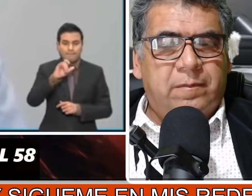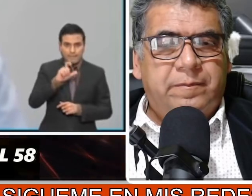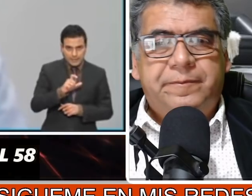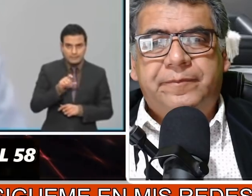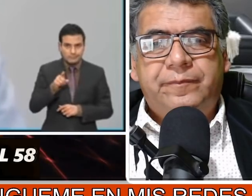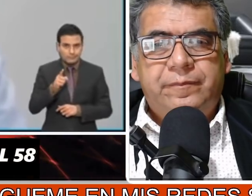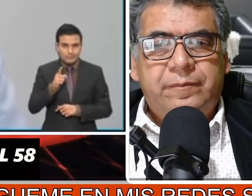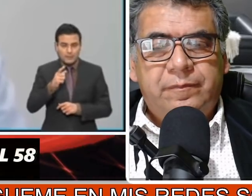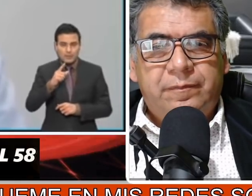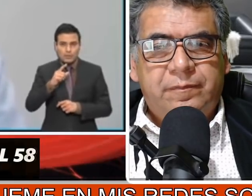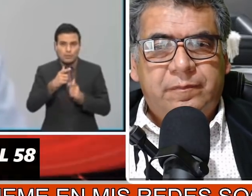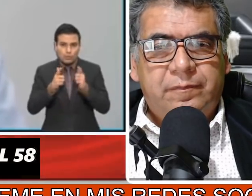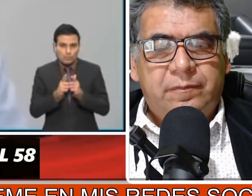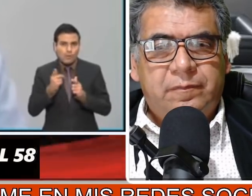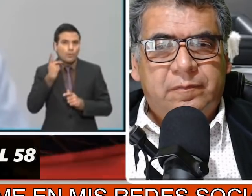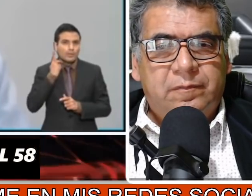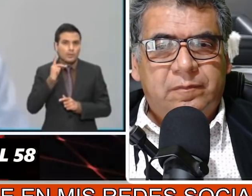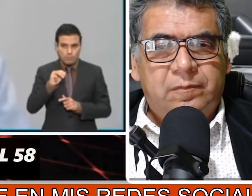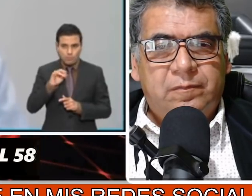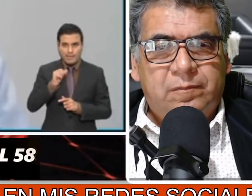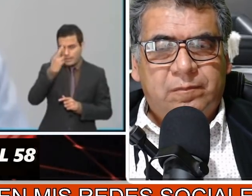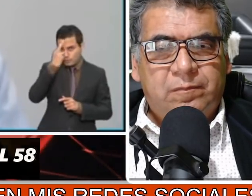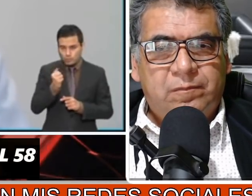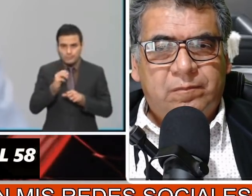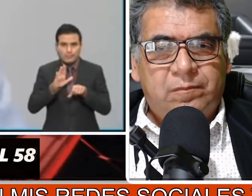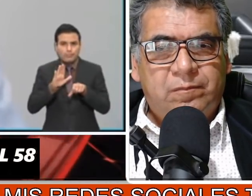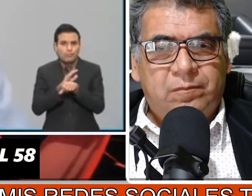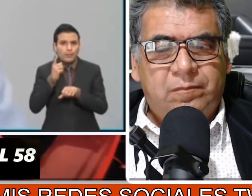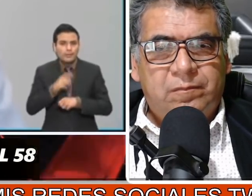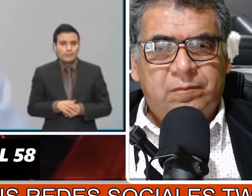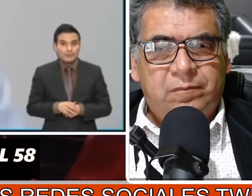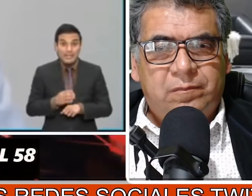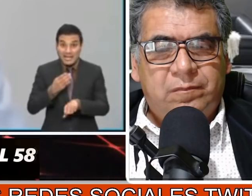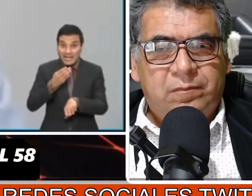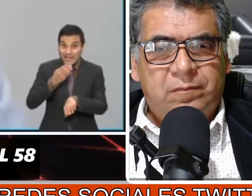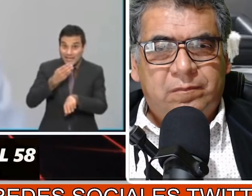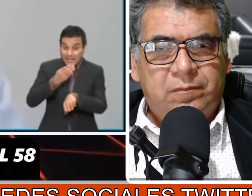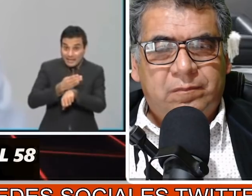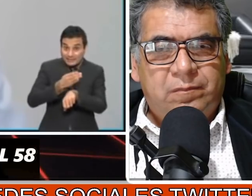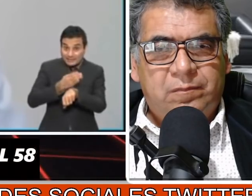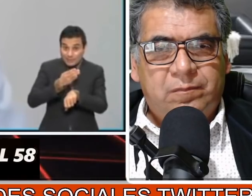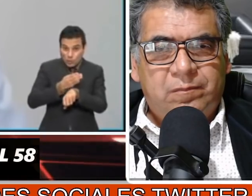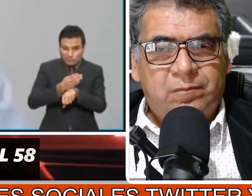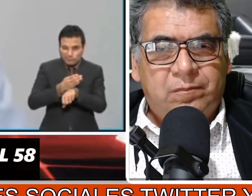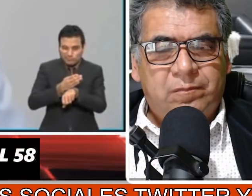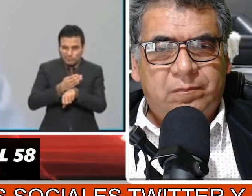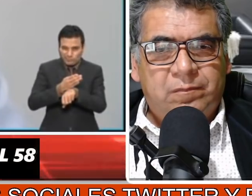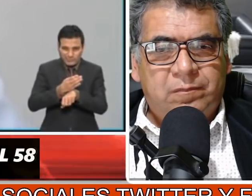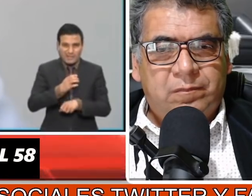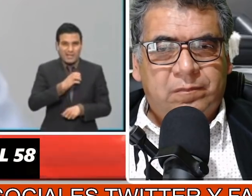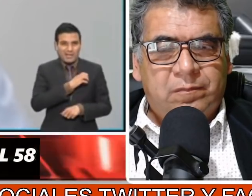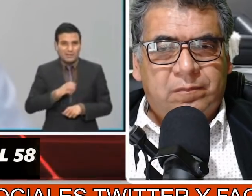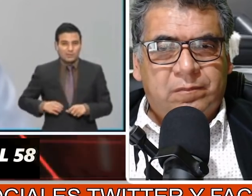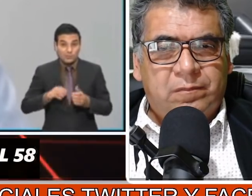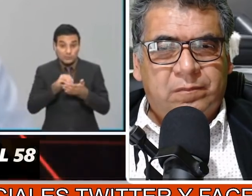Morena, en el sentido de que la aplicación en automático de la sanción consistente en la pérdida o cancelación del